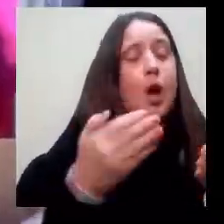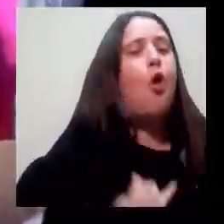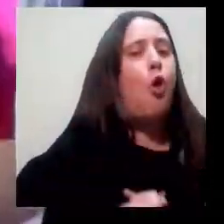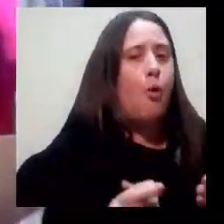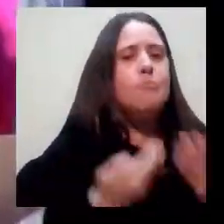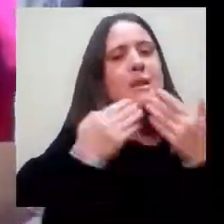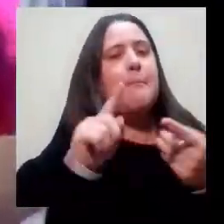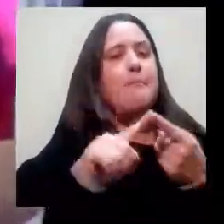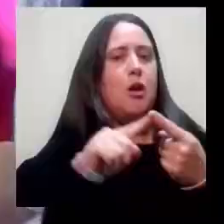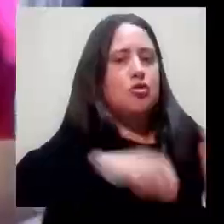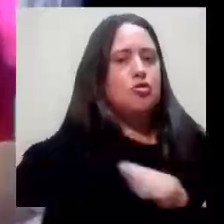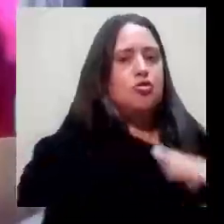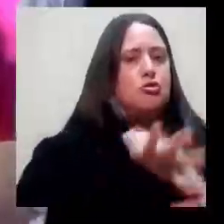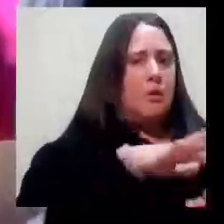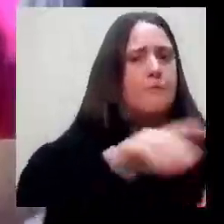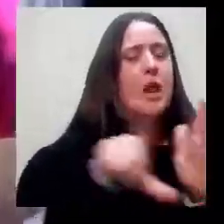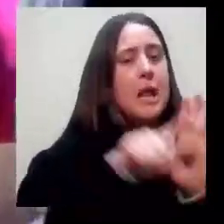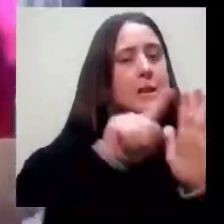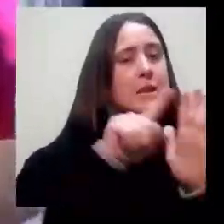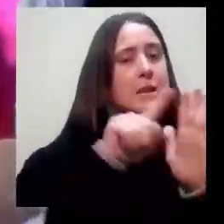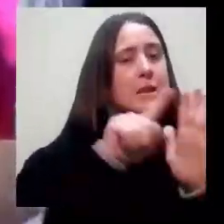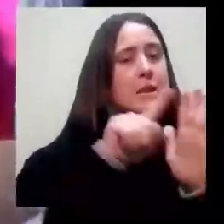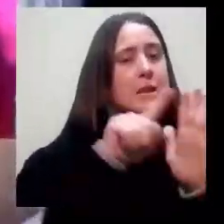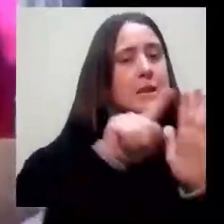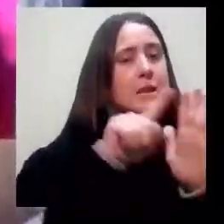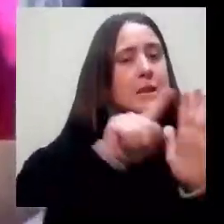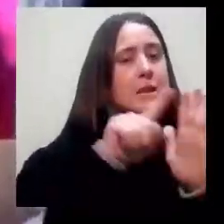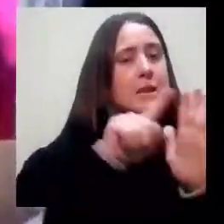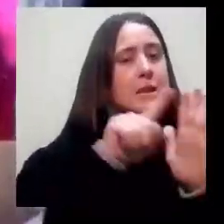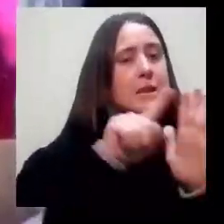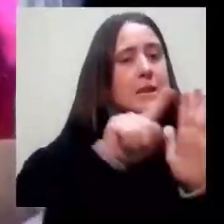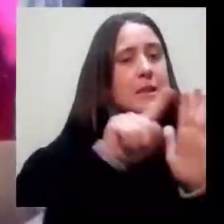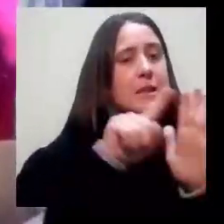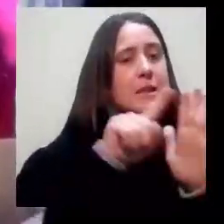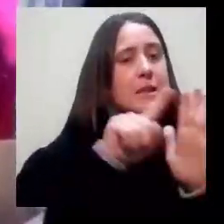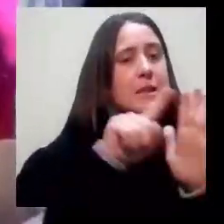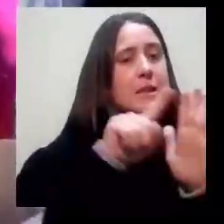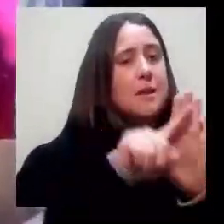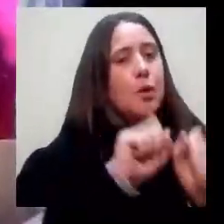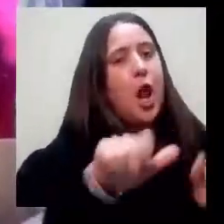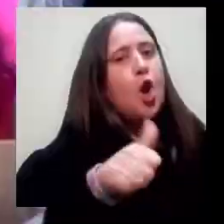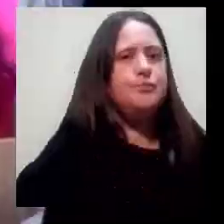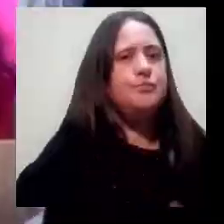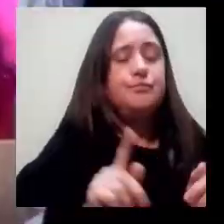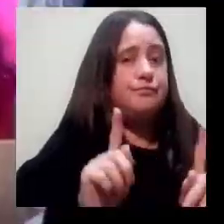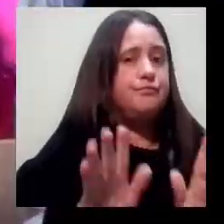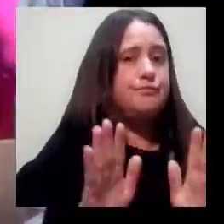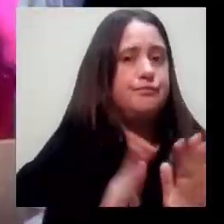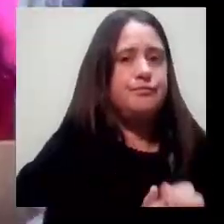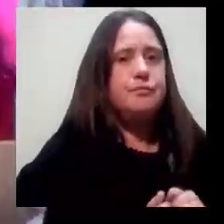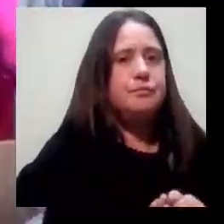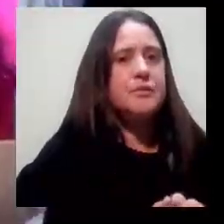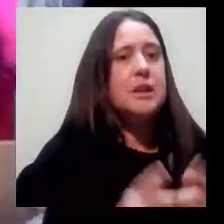de alfabetización se va a poder lograr cuando uno dice, ¿cómo que alfabetizar por ley? ¿Qué quiere decir eso? Que es